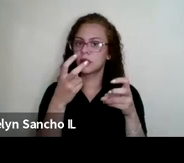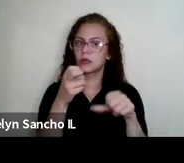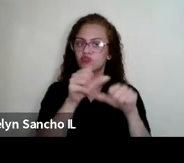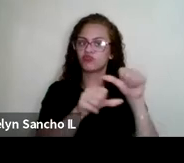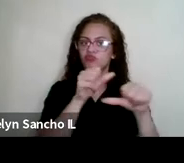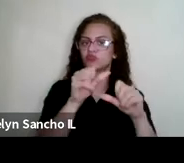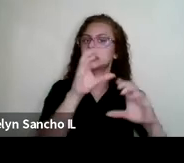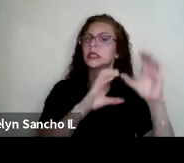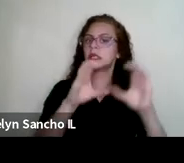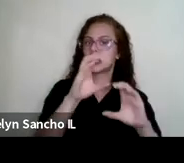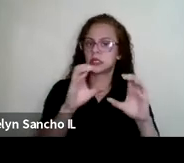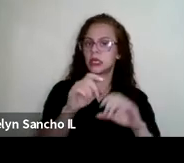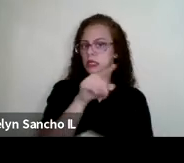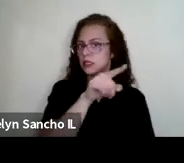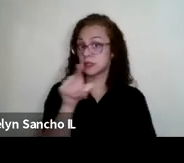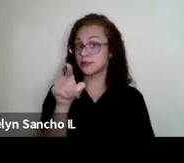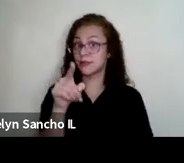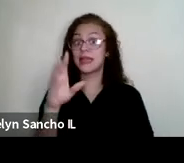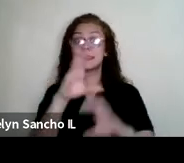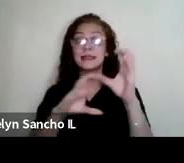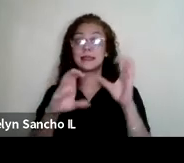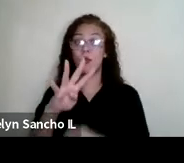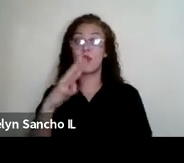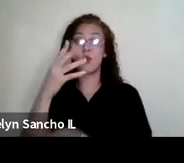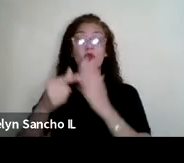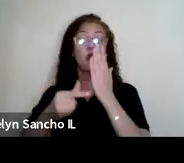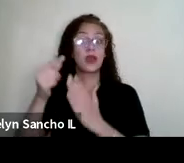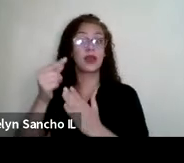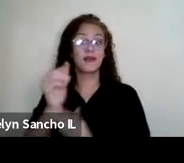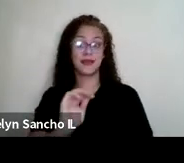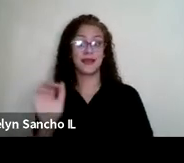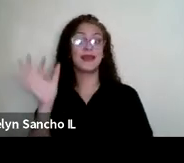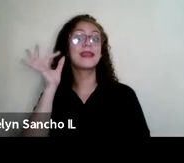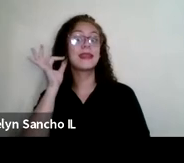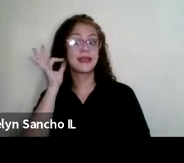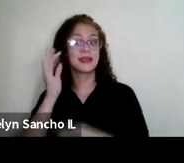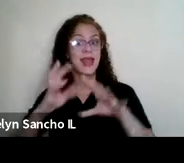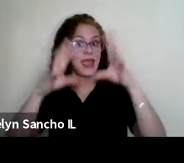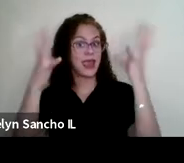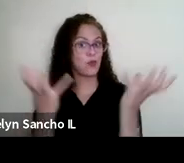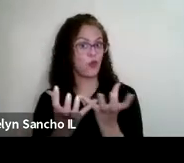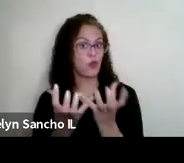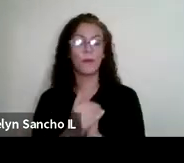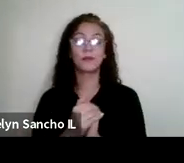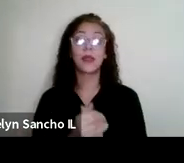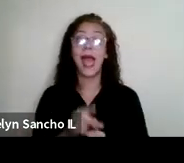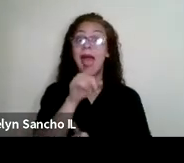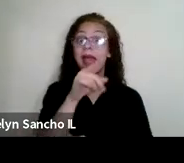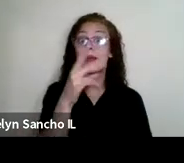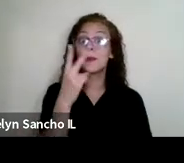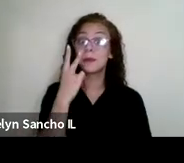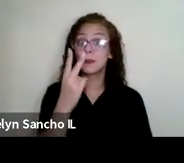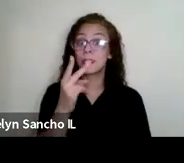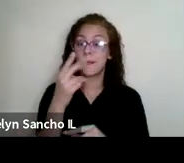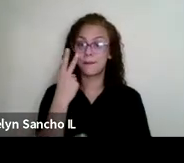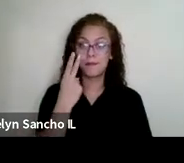ciencias en las ciencias de en cuarto grado, de las niñas de cuarto grado en el mundo. Aquí vamos a